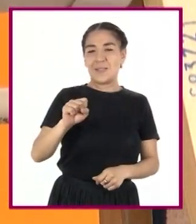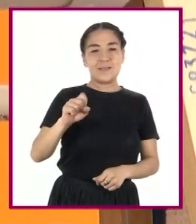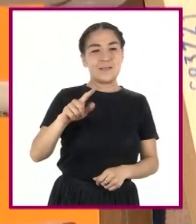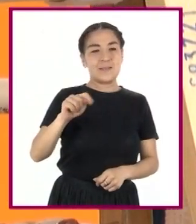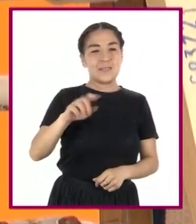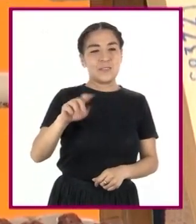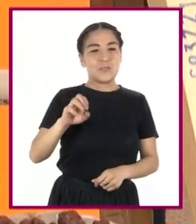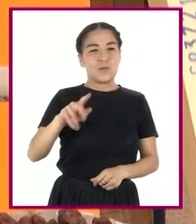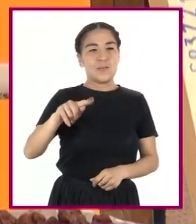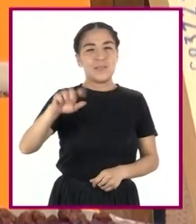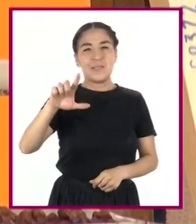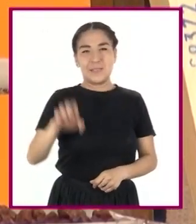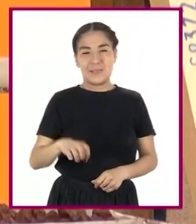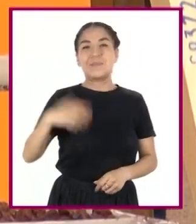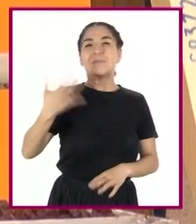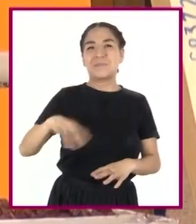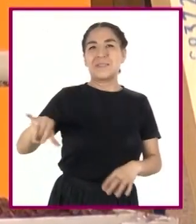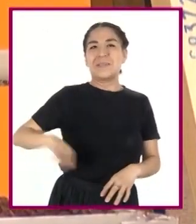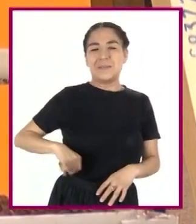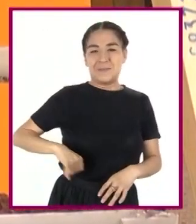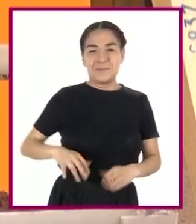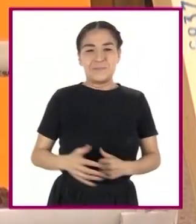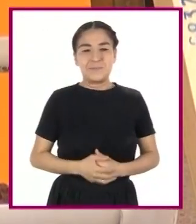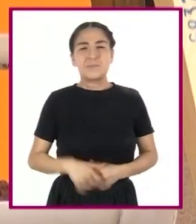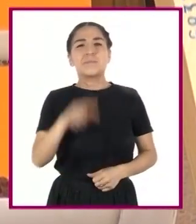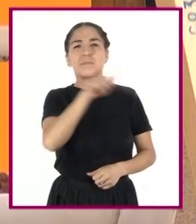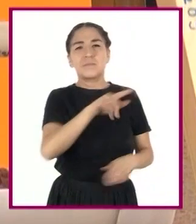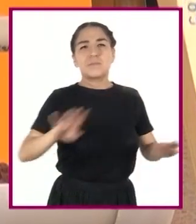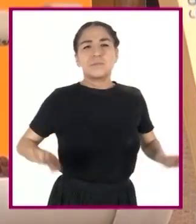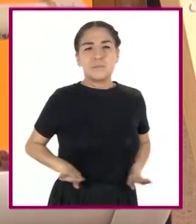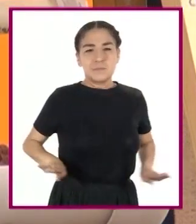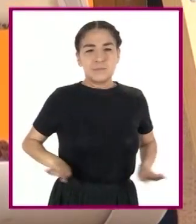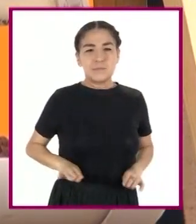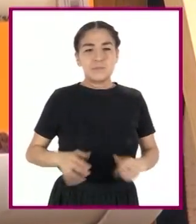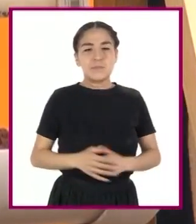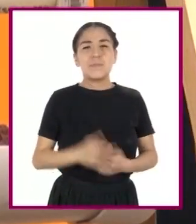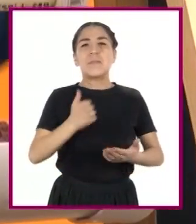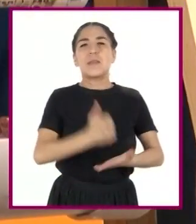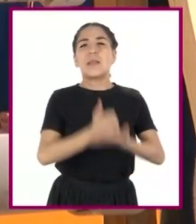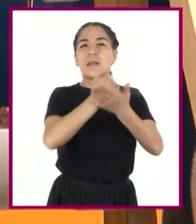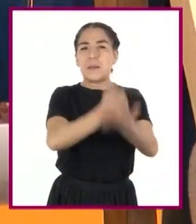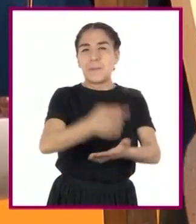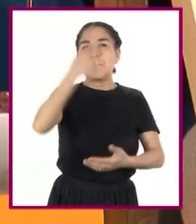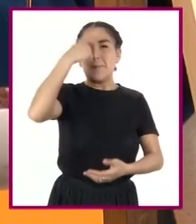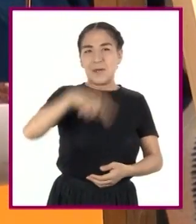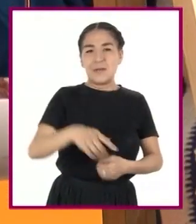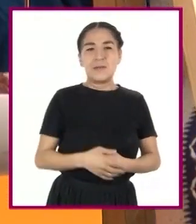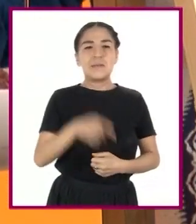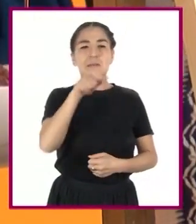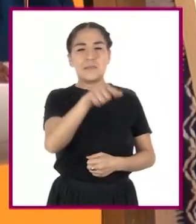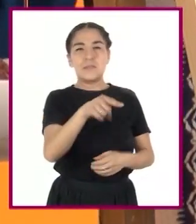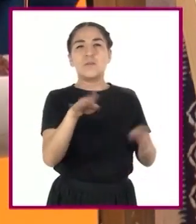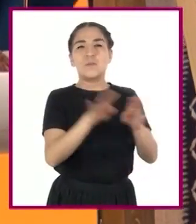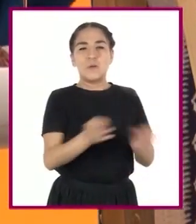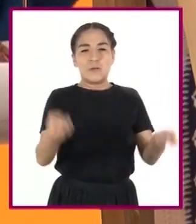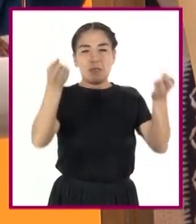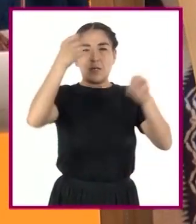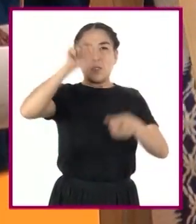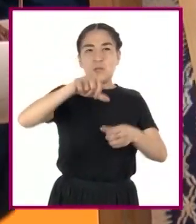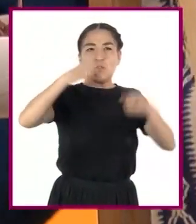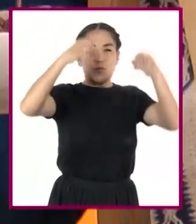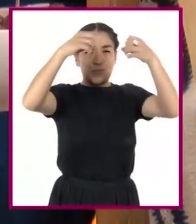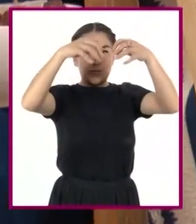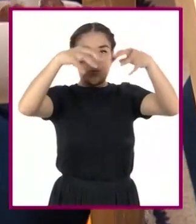aquí. Qué interesante. Que por sus propiedades ayuda a que los desechos sólidos que pueda